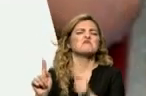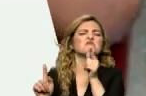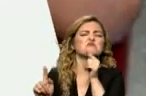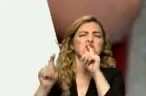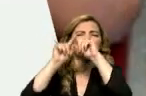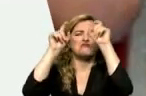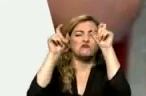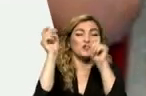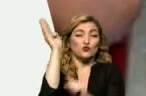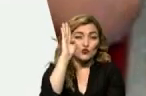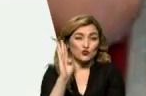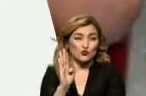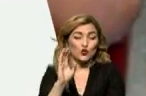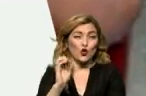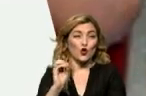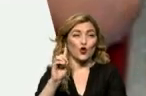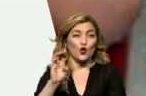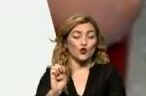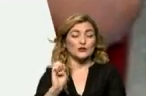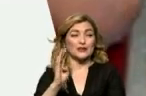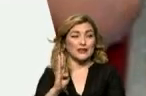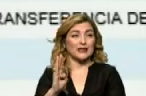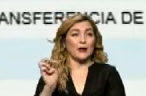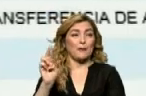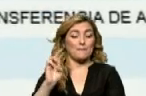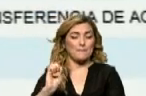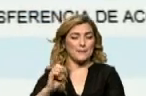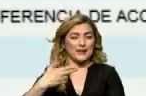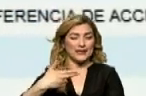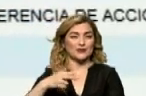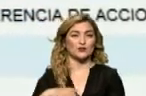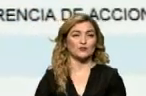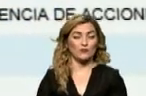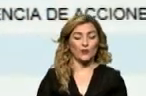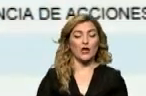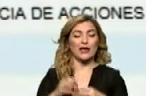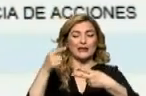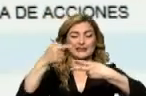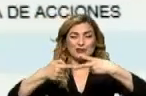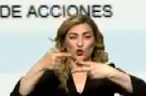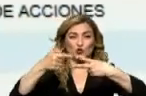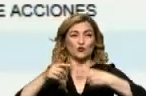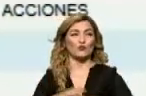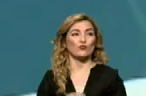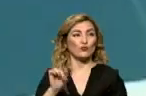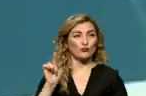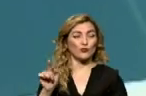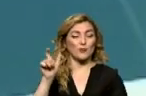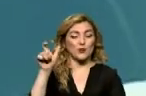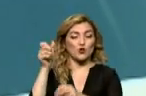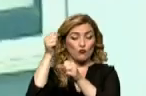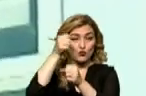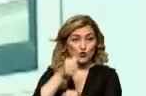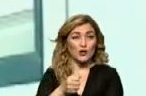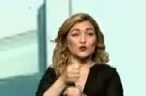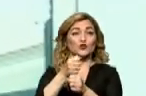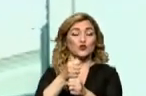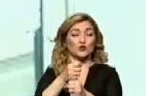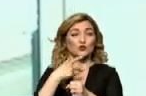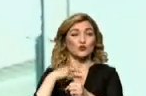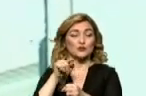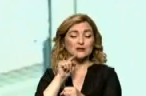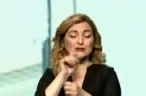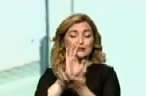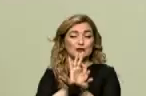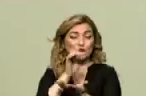SK Engineering, vinculada al caso. Carlos Cordones, supuesto gerente fundador de la firma, testificó ante la fiscalía